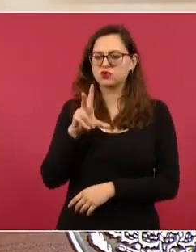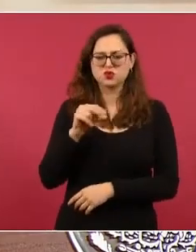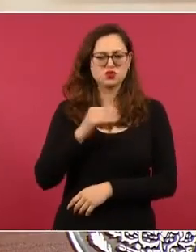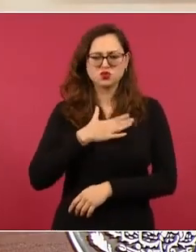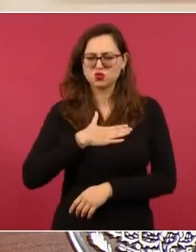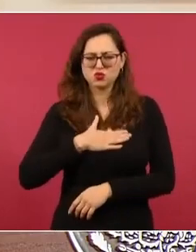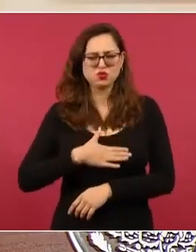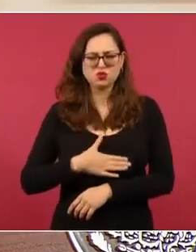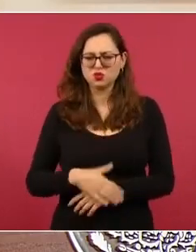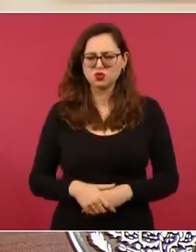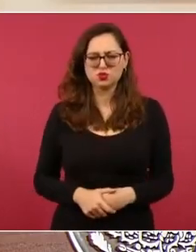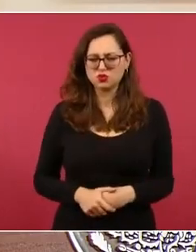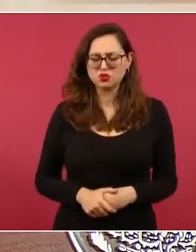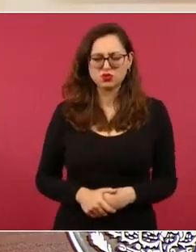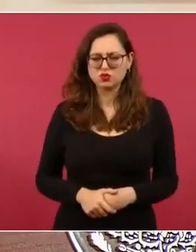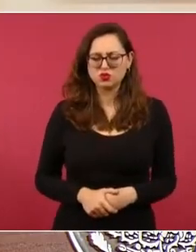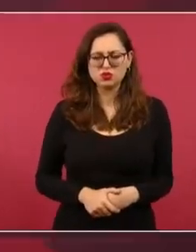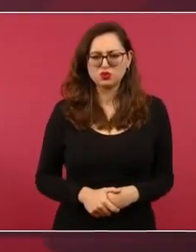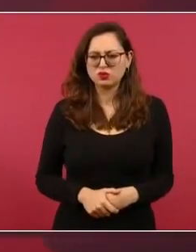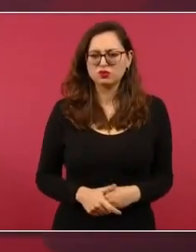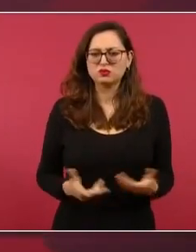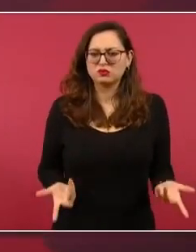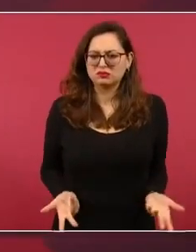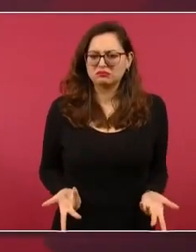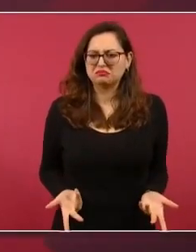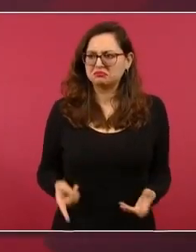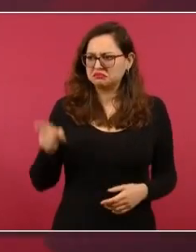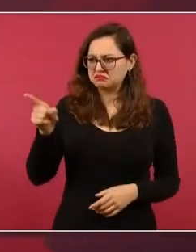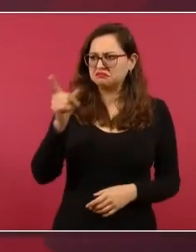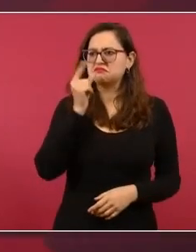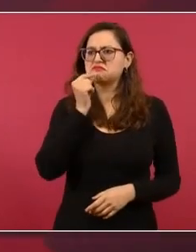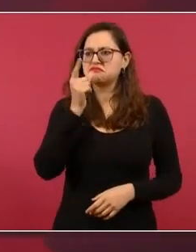Pues el propósito es, no está solo.